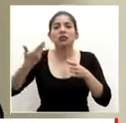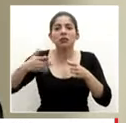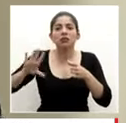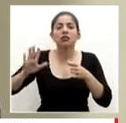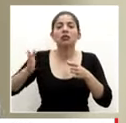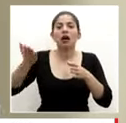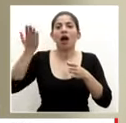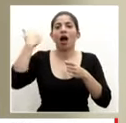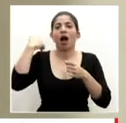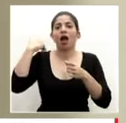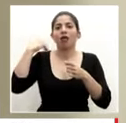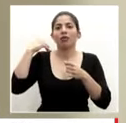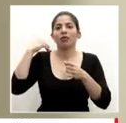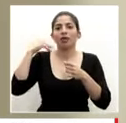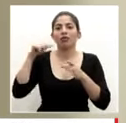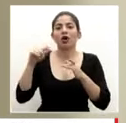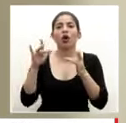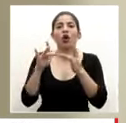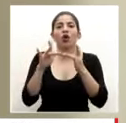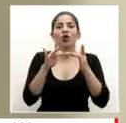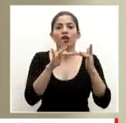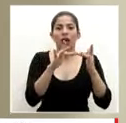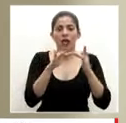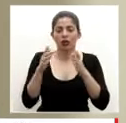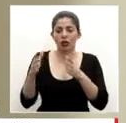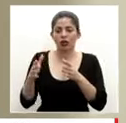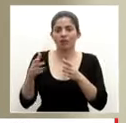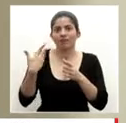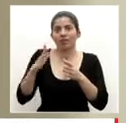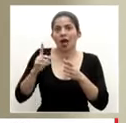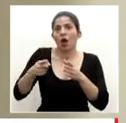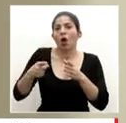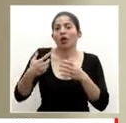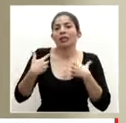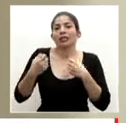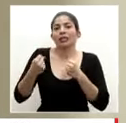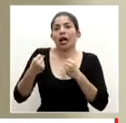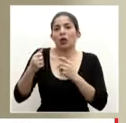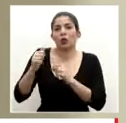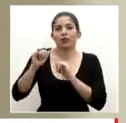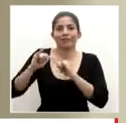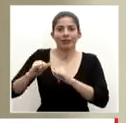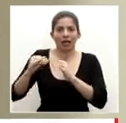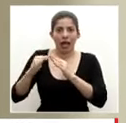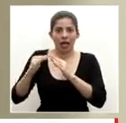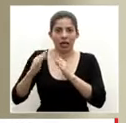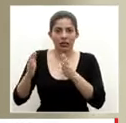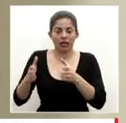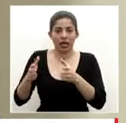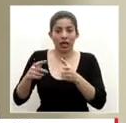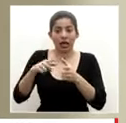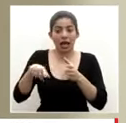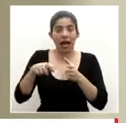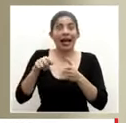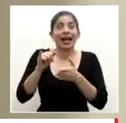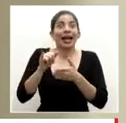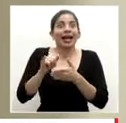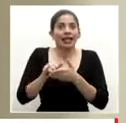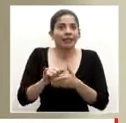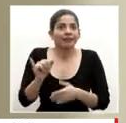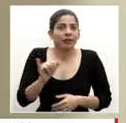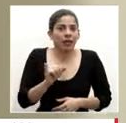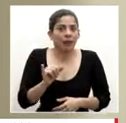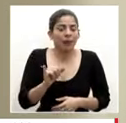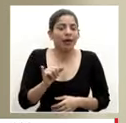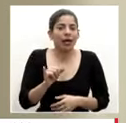previamente identificados como contactos cercanos y tenían una orden sanitaria de confinamiento. Y justamente eso ha sido también uno